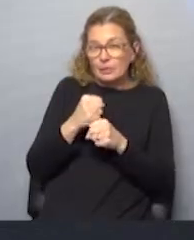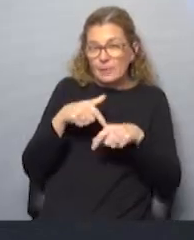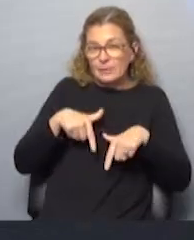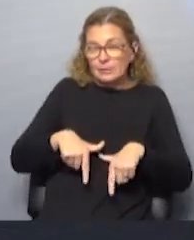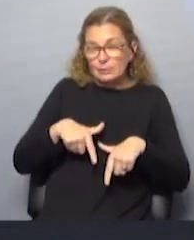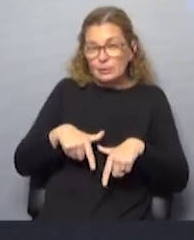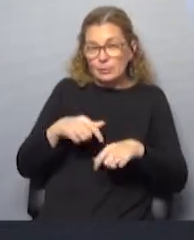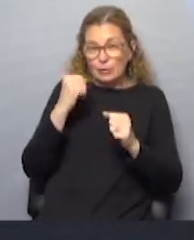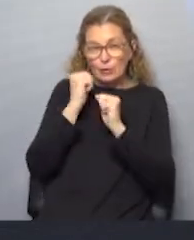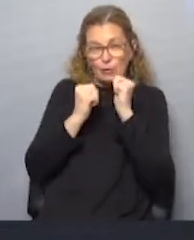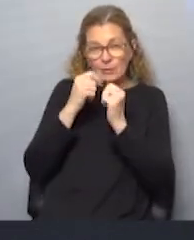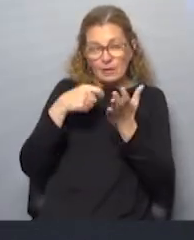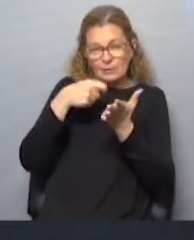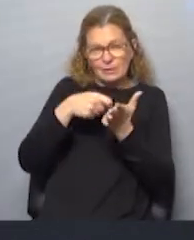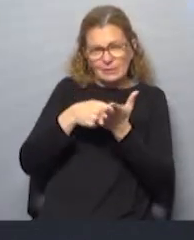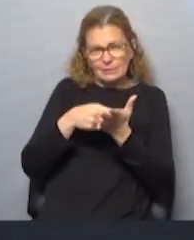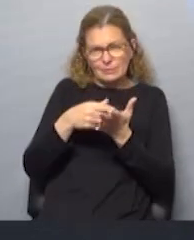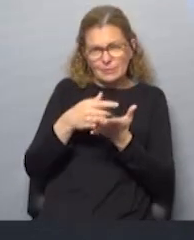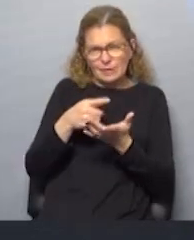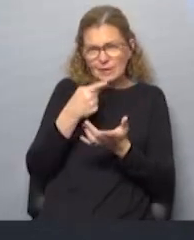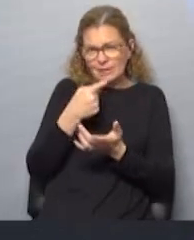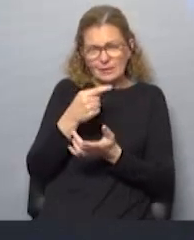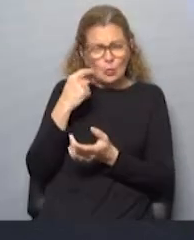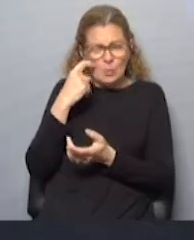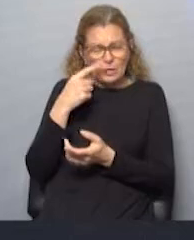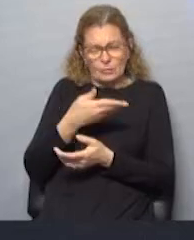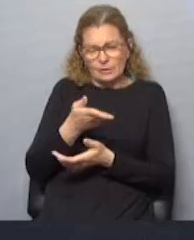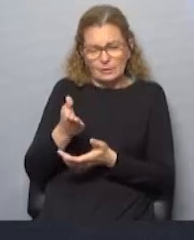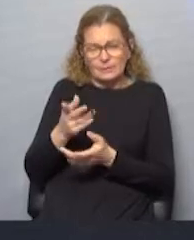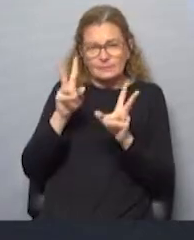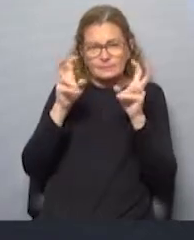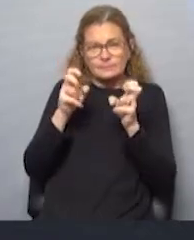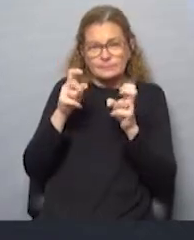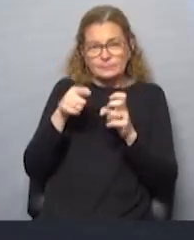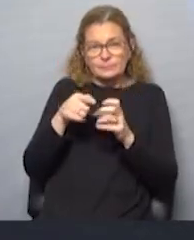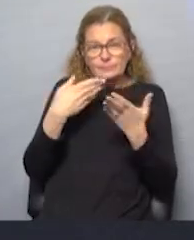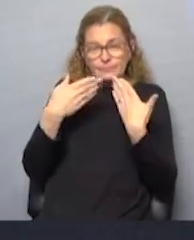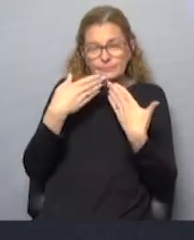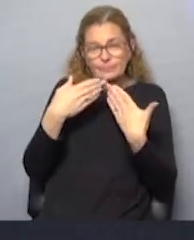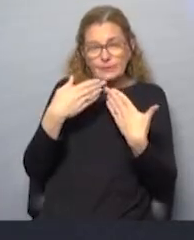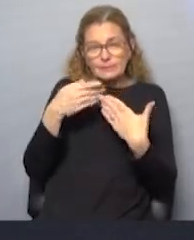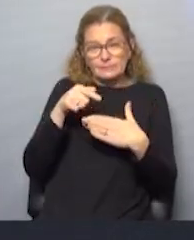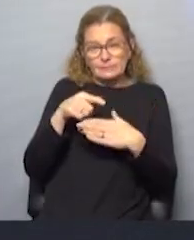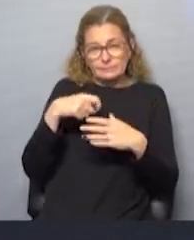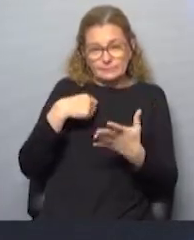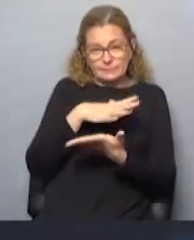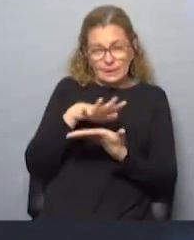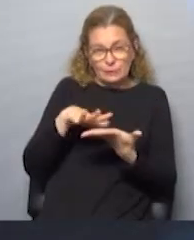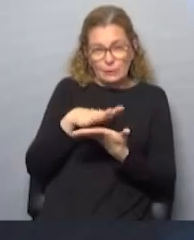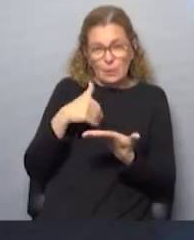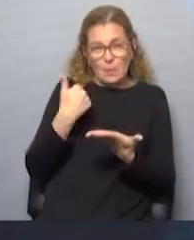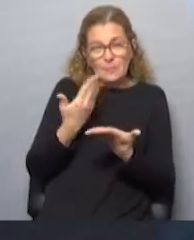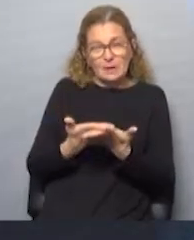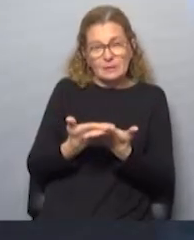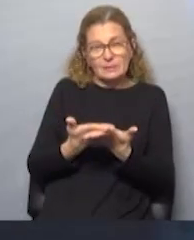de economía y finanzas pero para ponerlos en números con respecto a esto si nosotros hablamos de que la situación como se planteaba